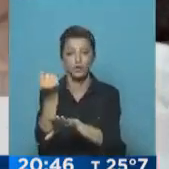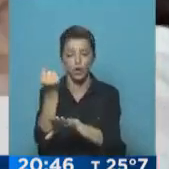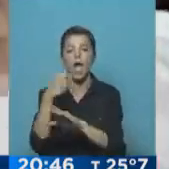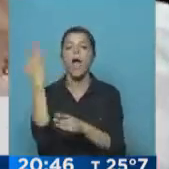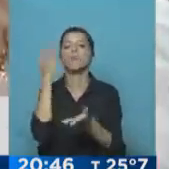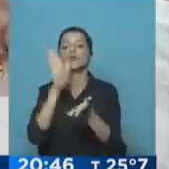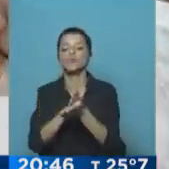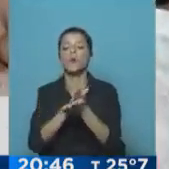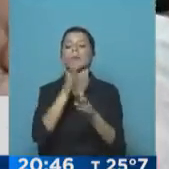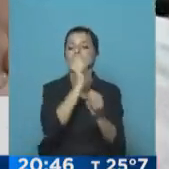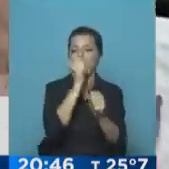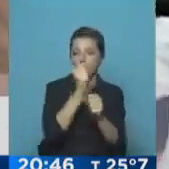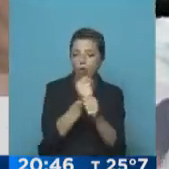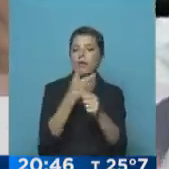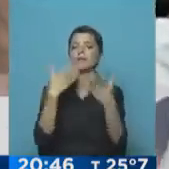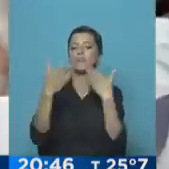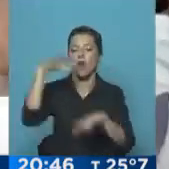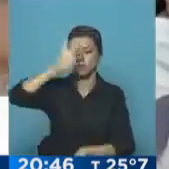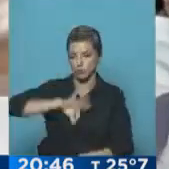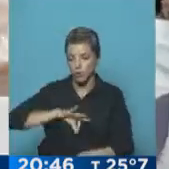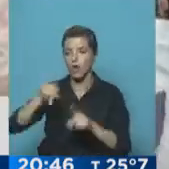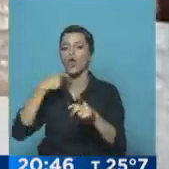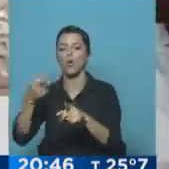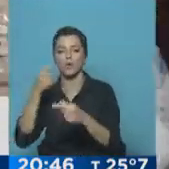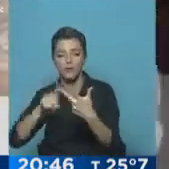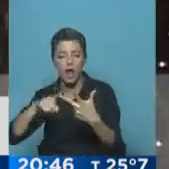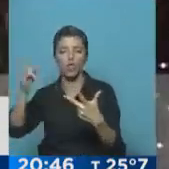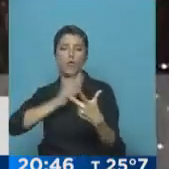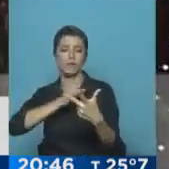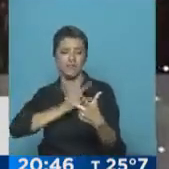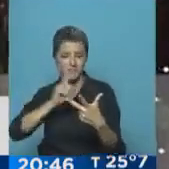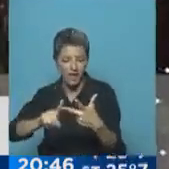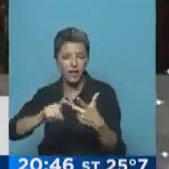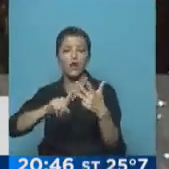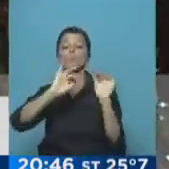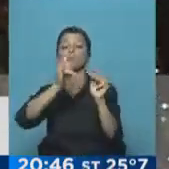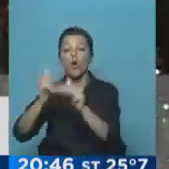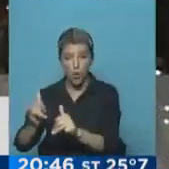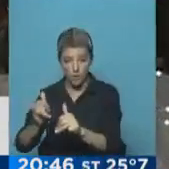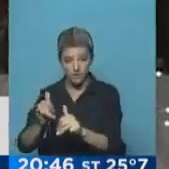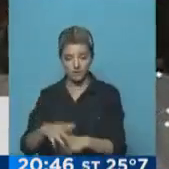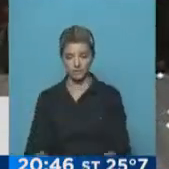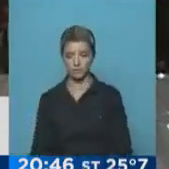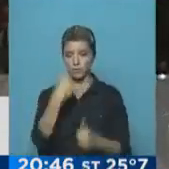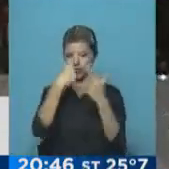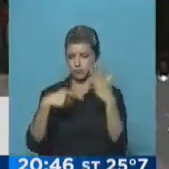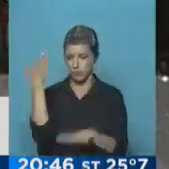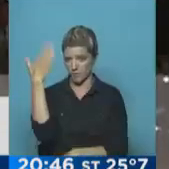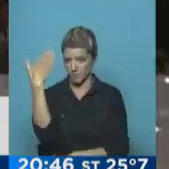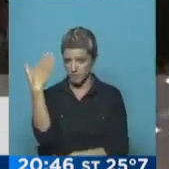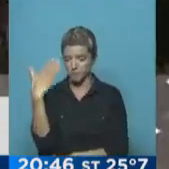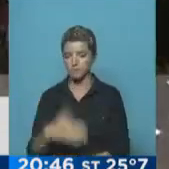las paritarias, a los jubilados, a los universitarios, a los jóvenes,